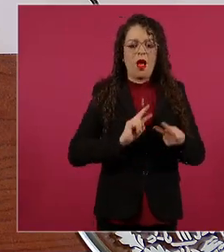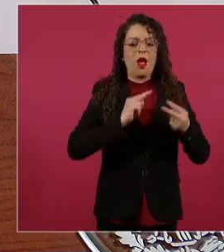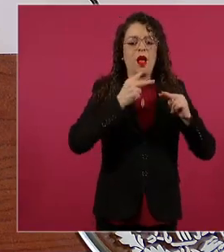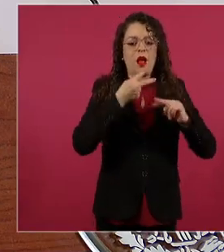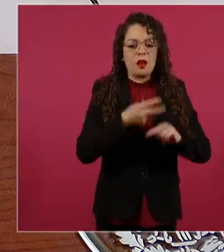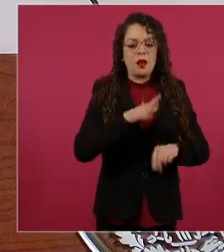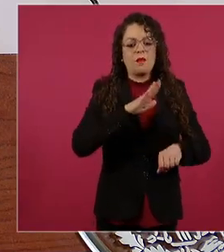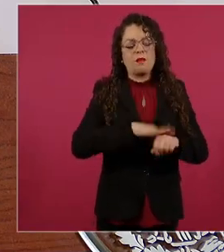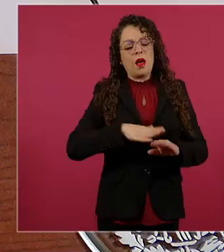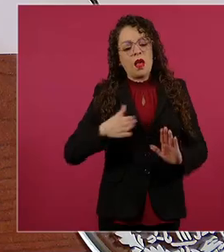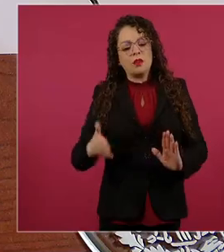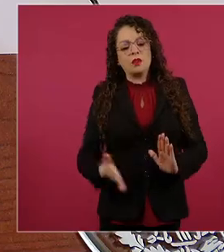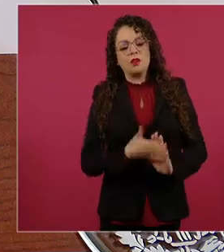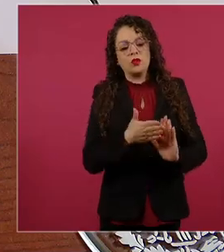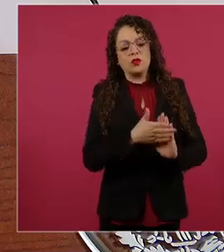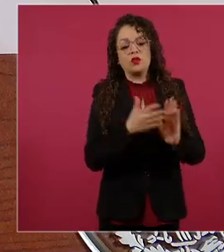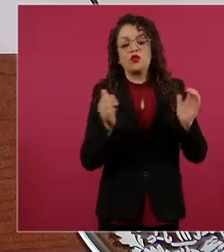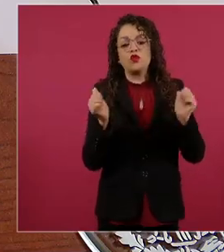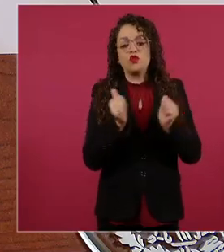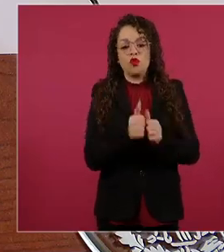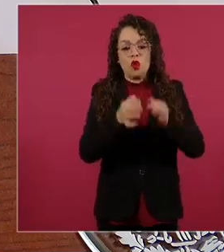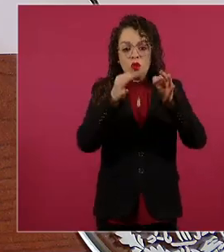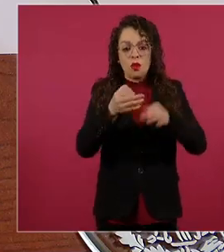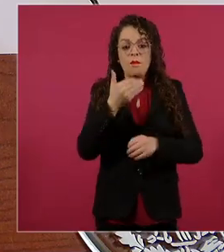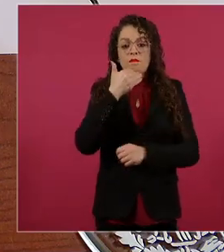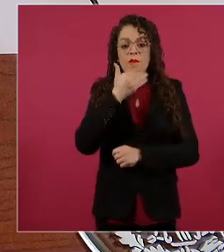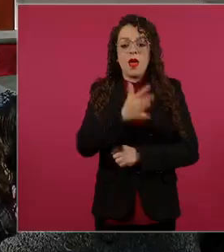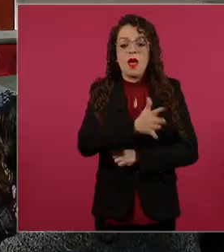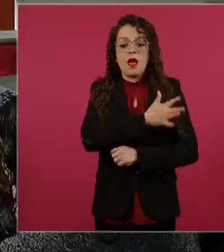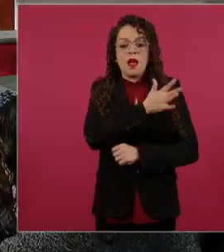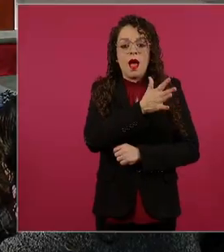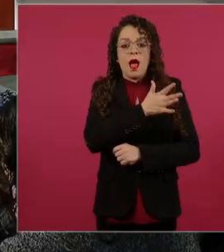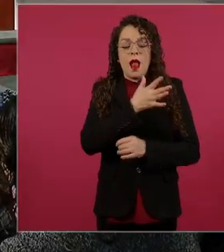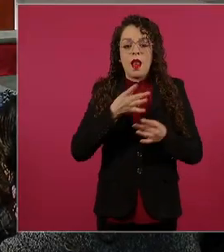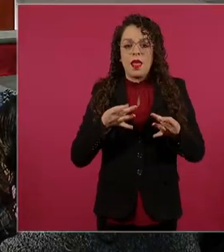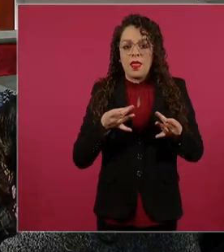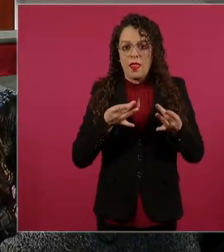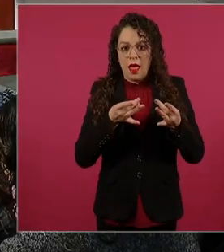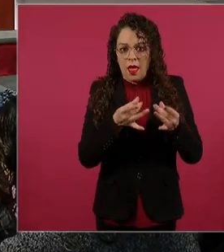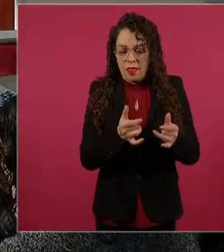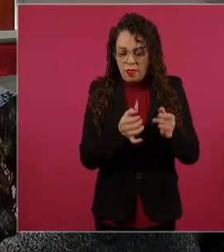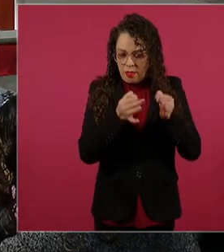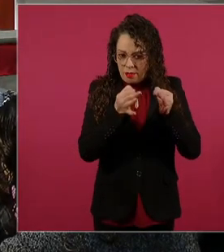viviendas y de una calidad adecuada. Muchas gracias.